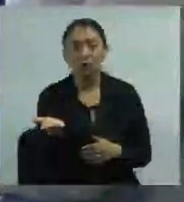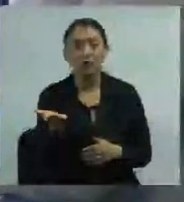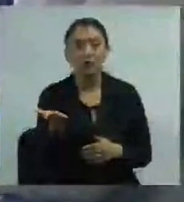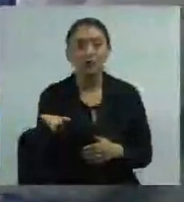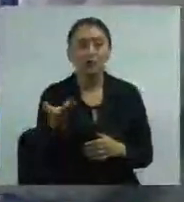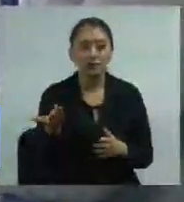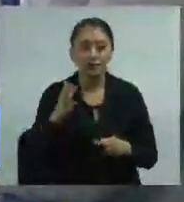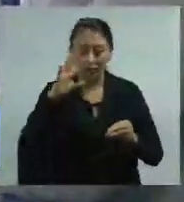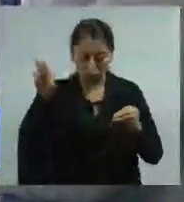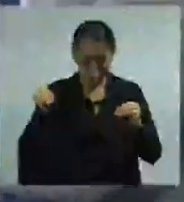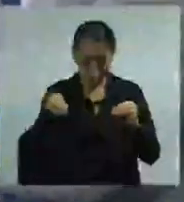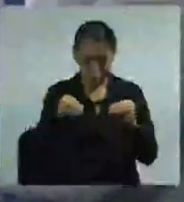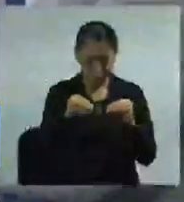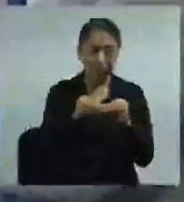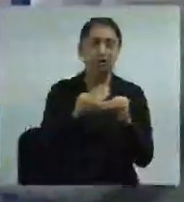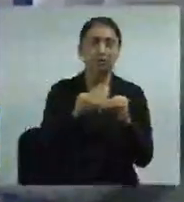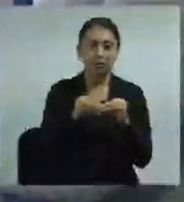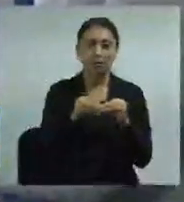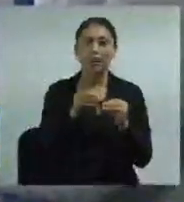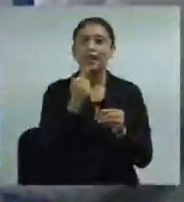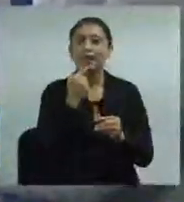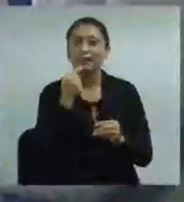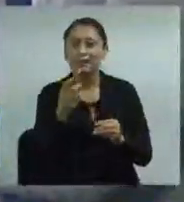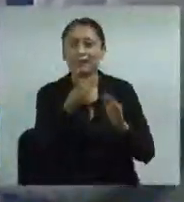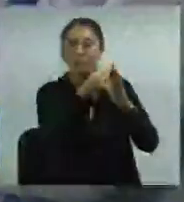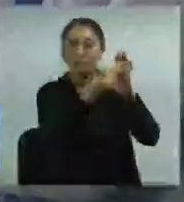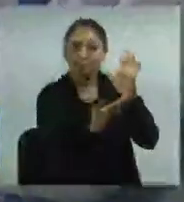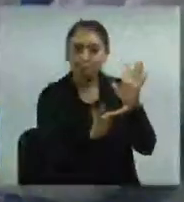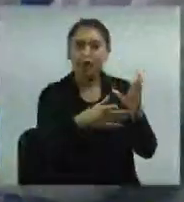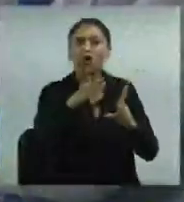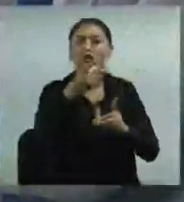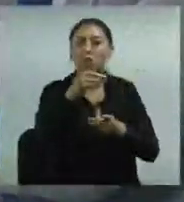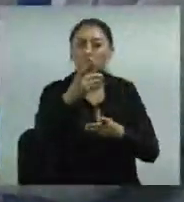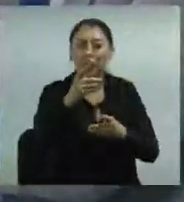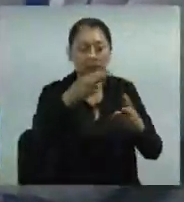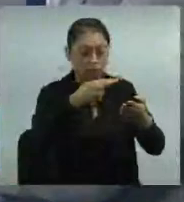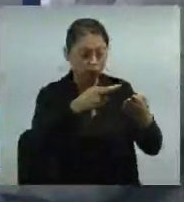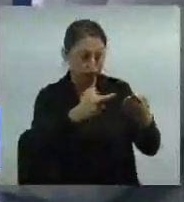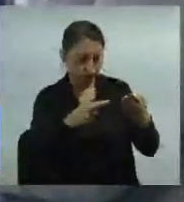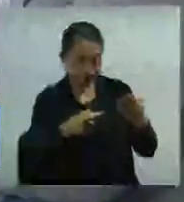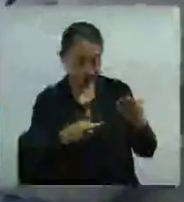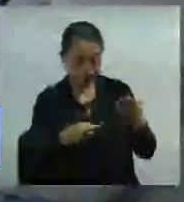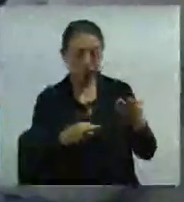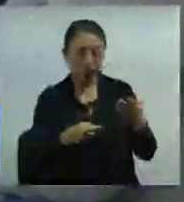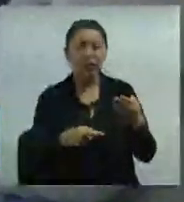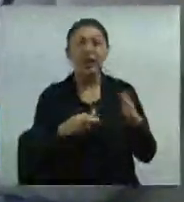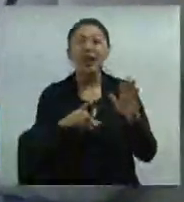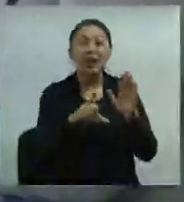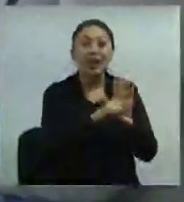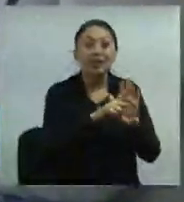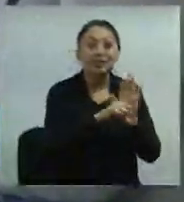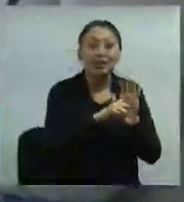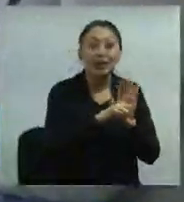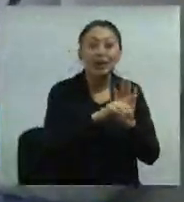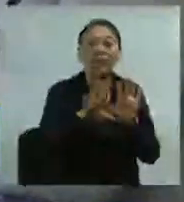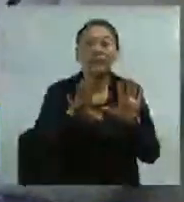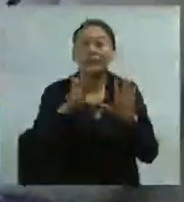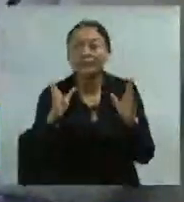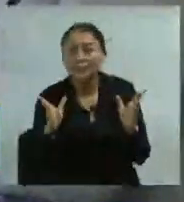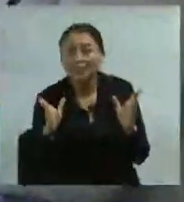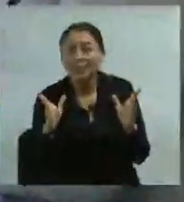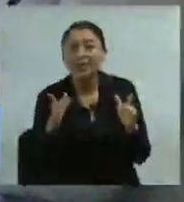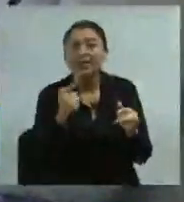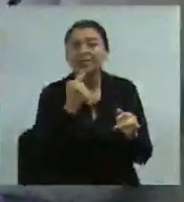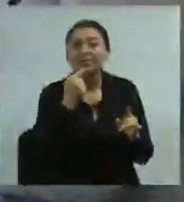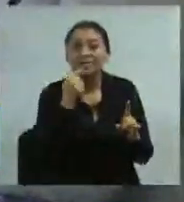que está pidiendo que se incluya, hablaba sobre la tabla de gradación. Miren ustedes, las leyes son marcos que